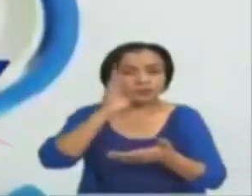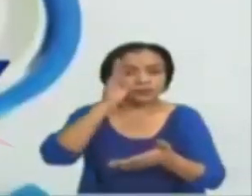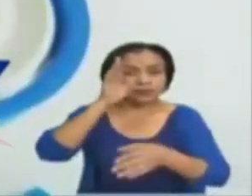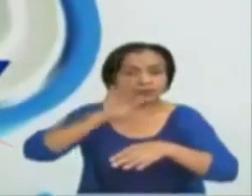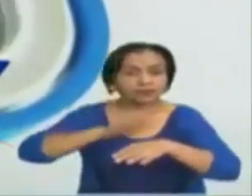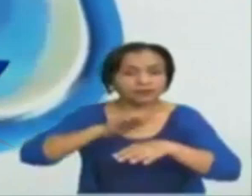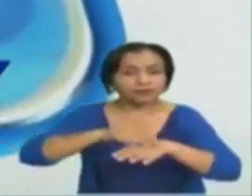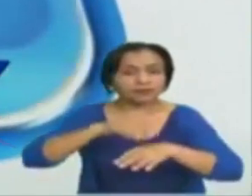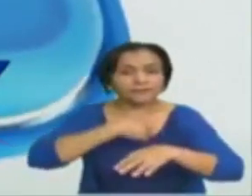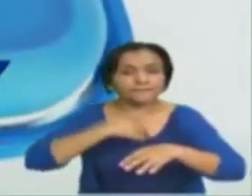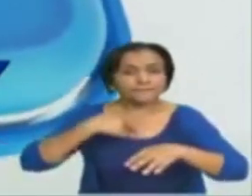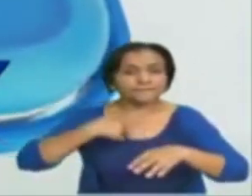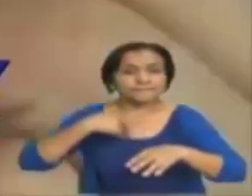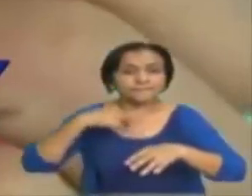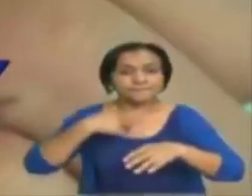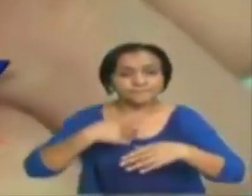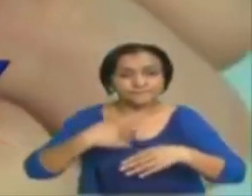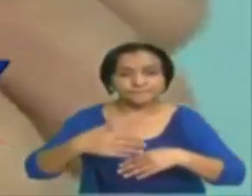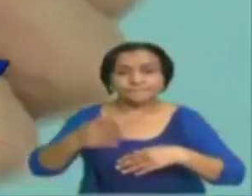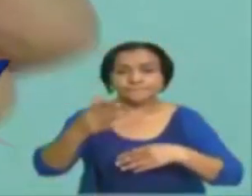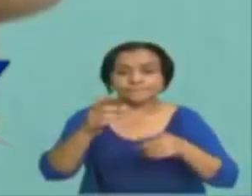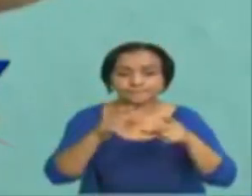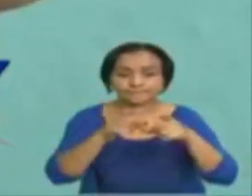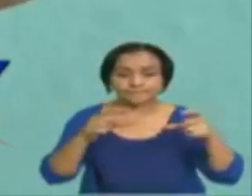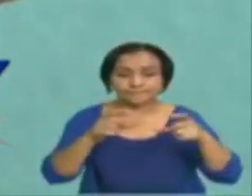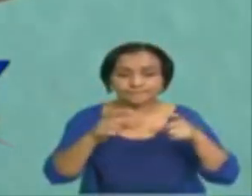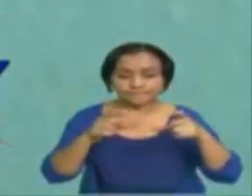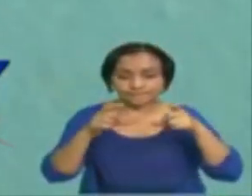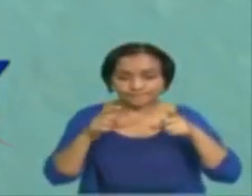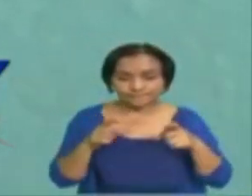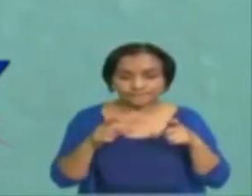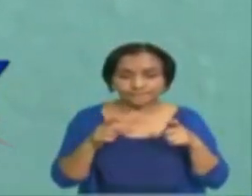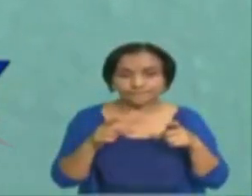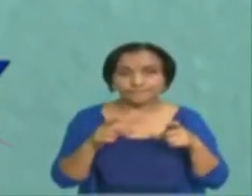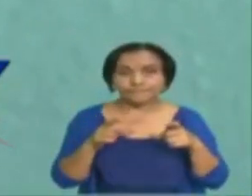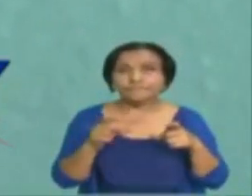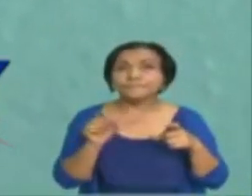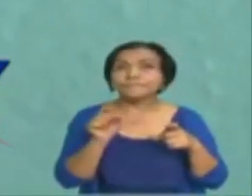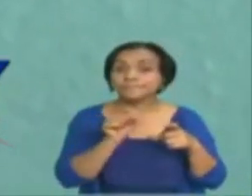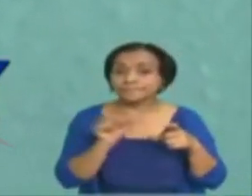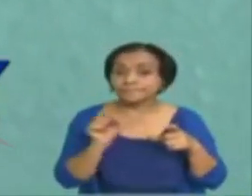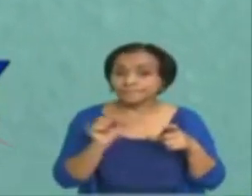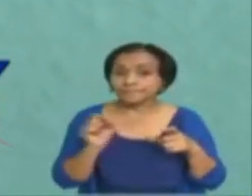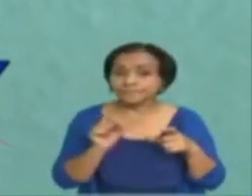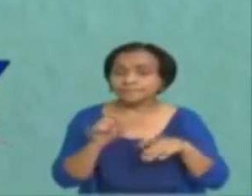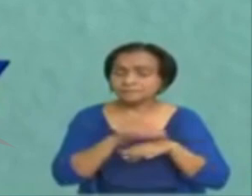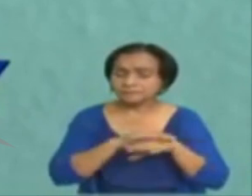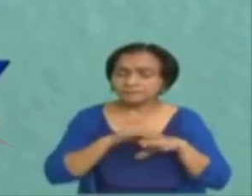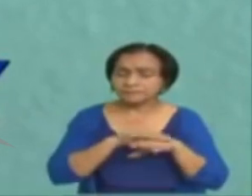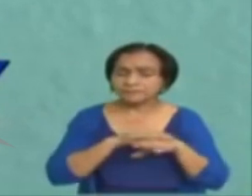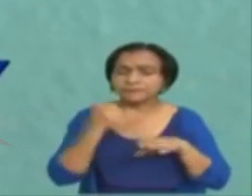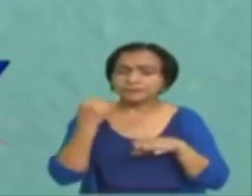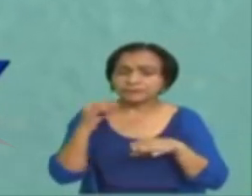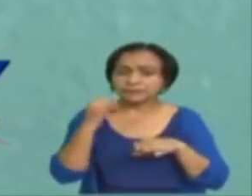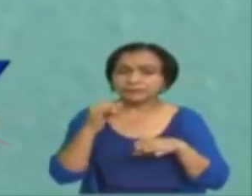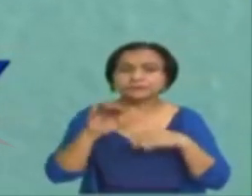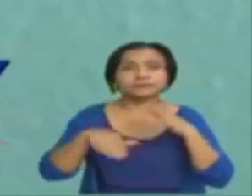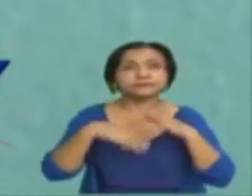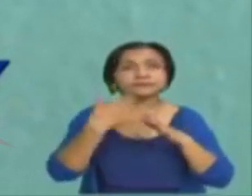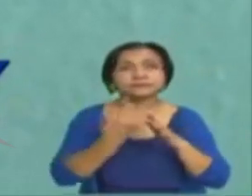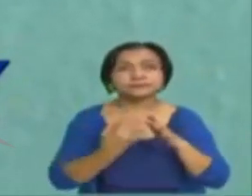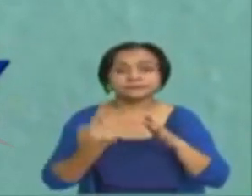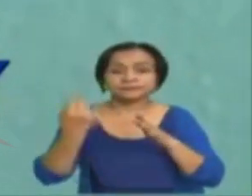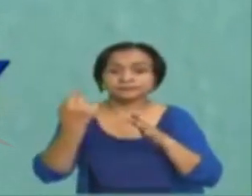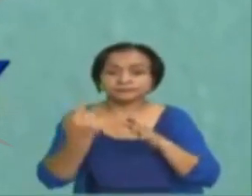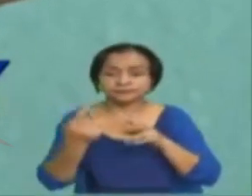de Malpaisillo, a la 1 y a las 5. Segunda, Quetzalhuaque, Casa del Adulto Mayor, a las